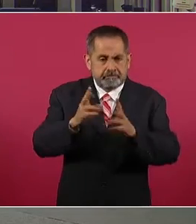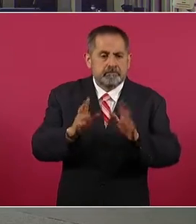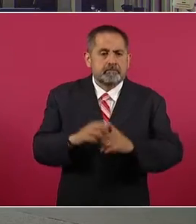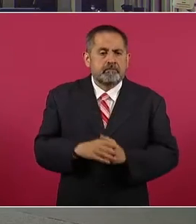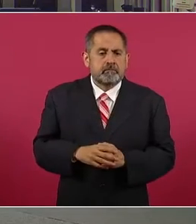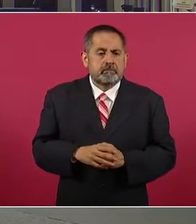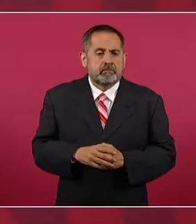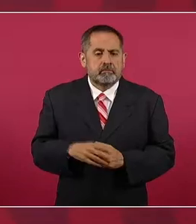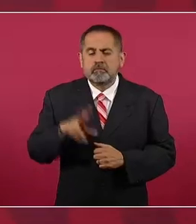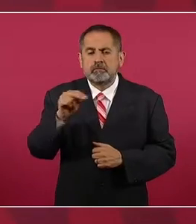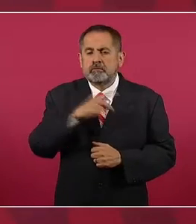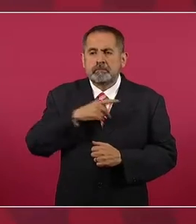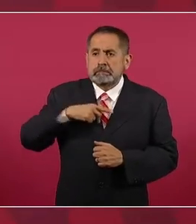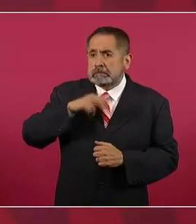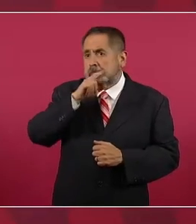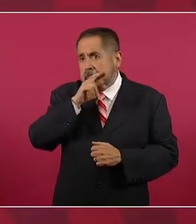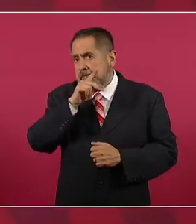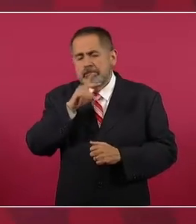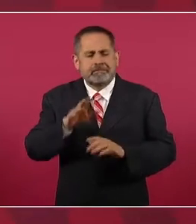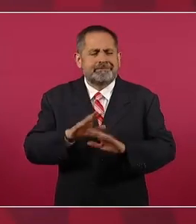no preocuparse que